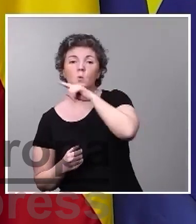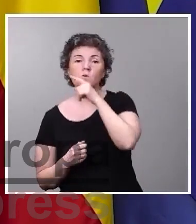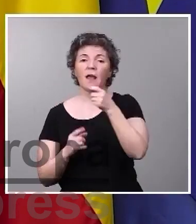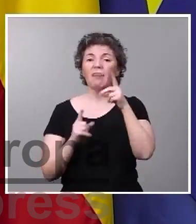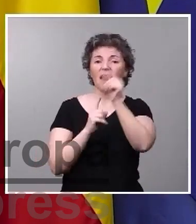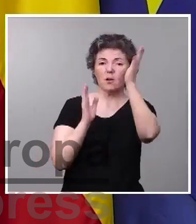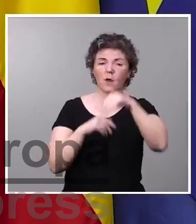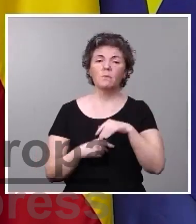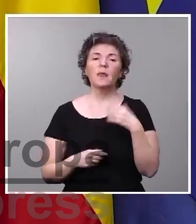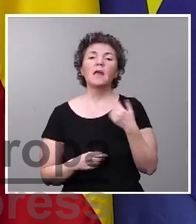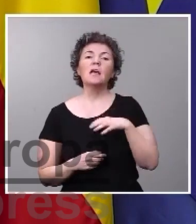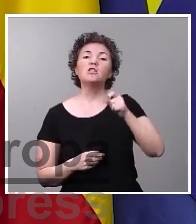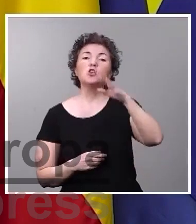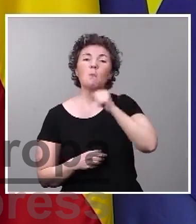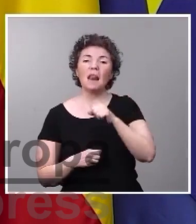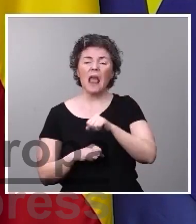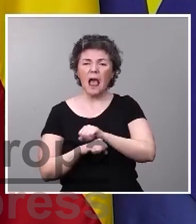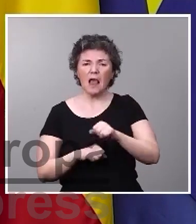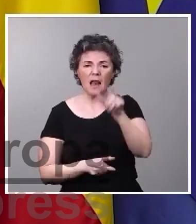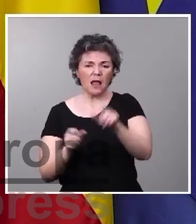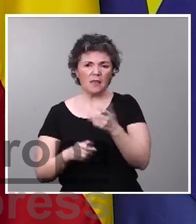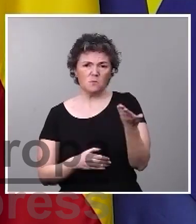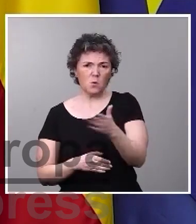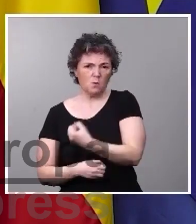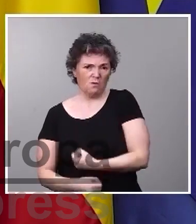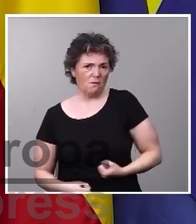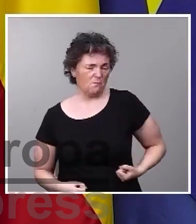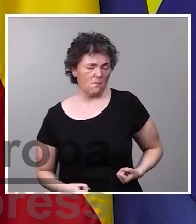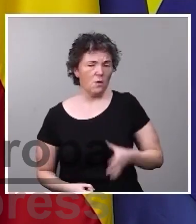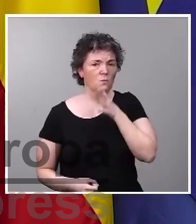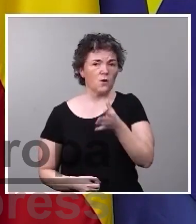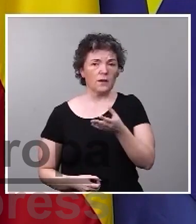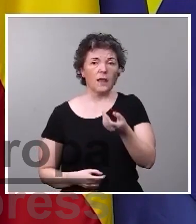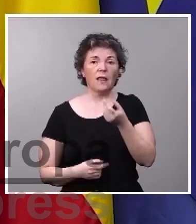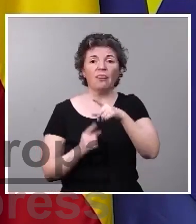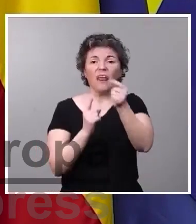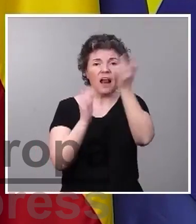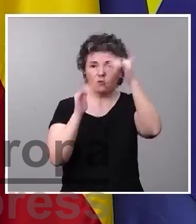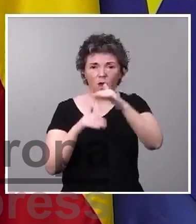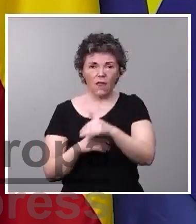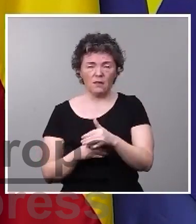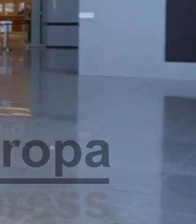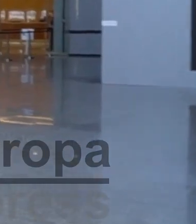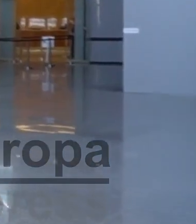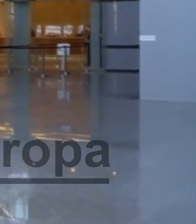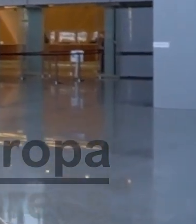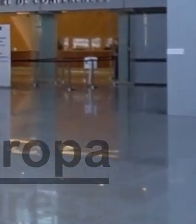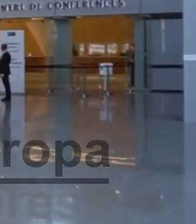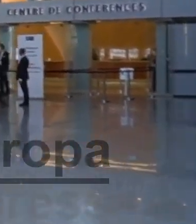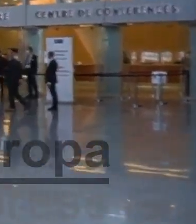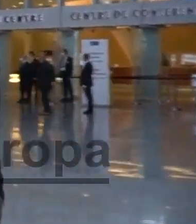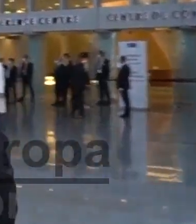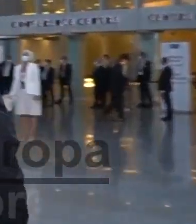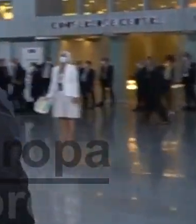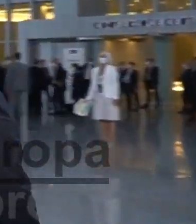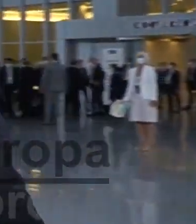Está la población literalmente muriéndose de hambre porque no llega al grano, porque no hay canales de salida. Se espera que en